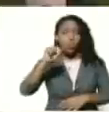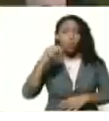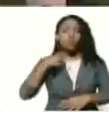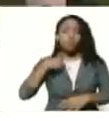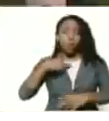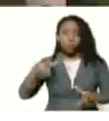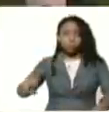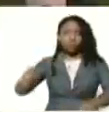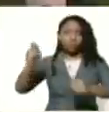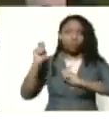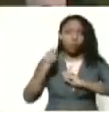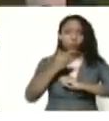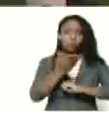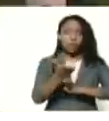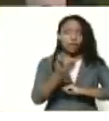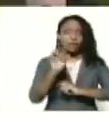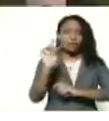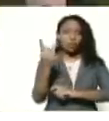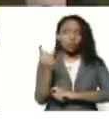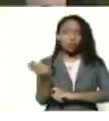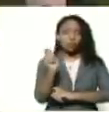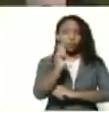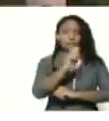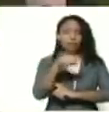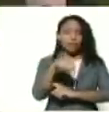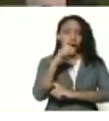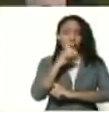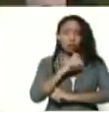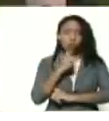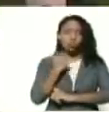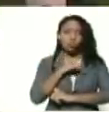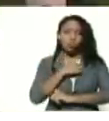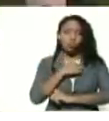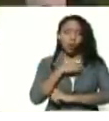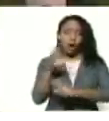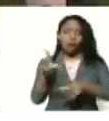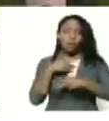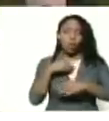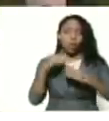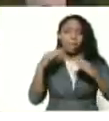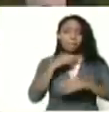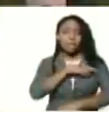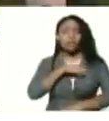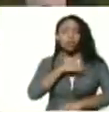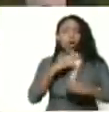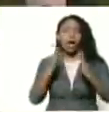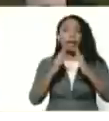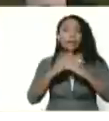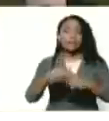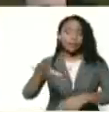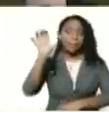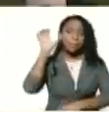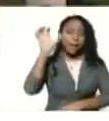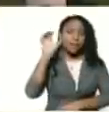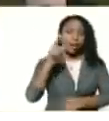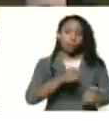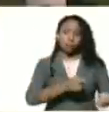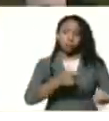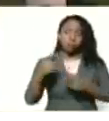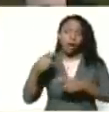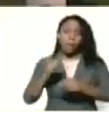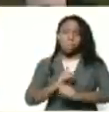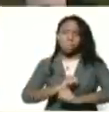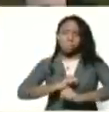ustedes, segundo semestre de este año. Vamos a agarrar la gran misión Hogares de la Patria y la vamos a llevar a su